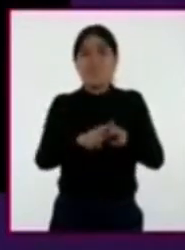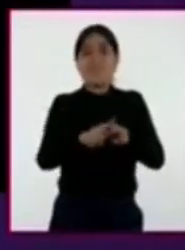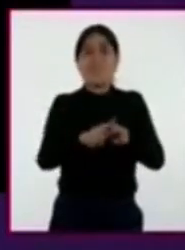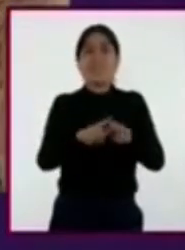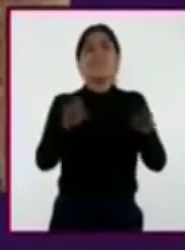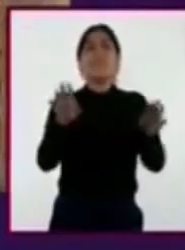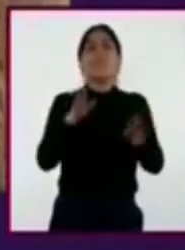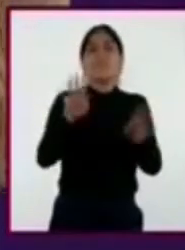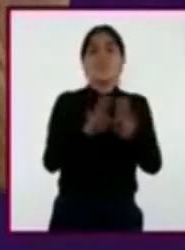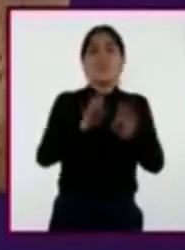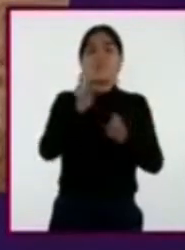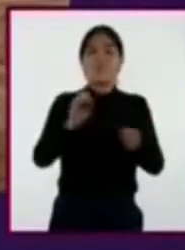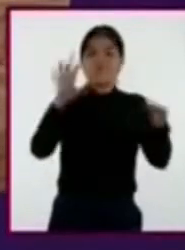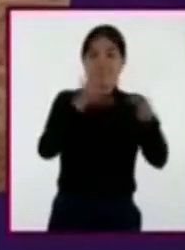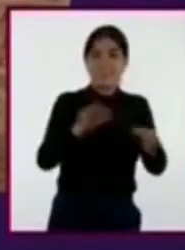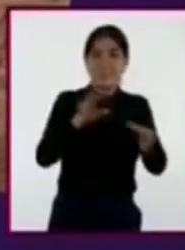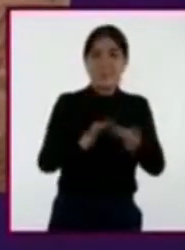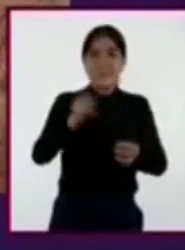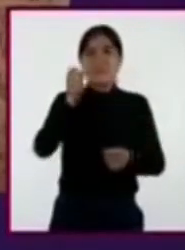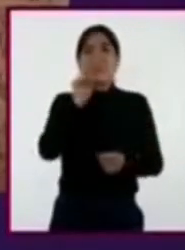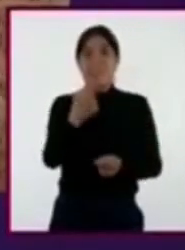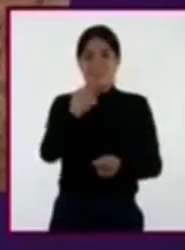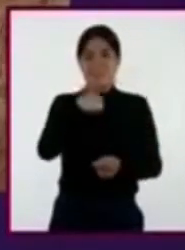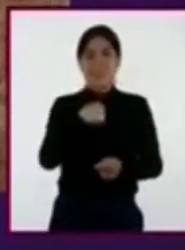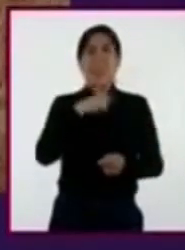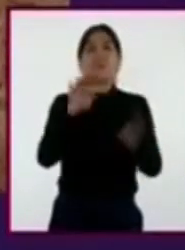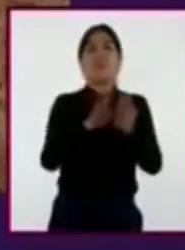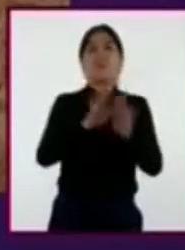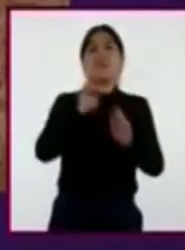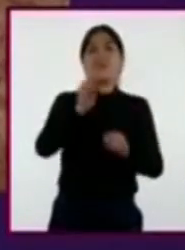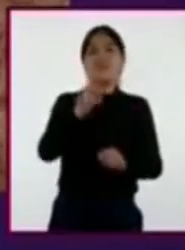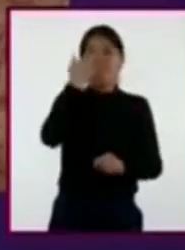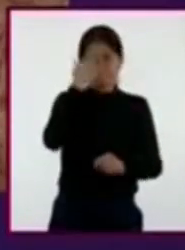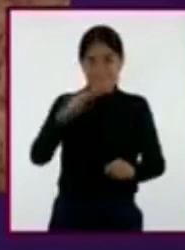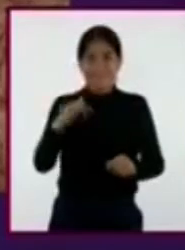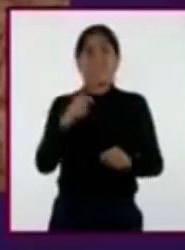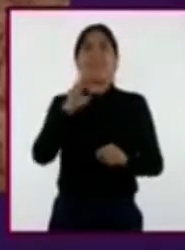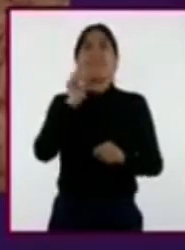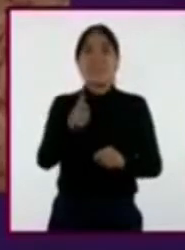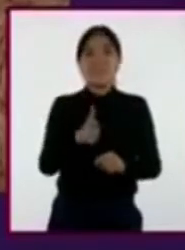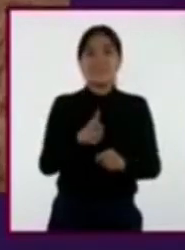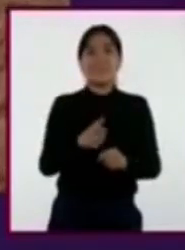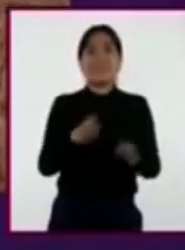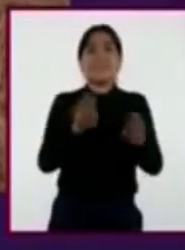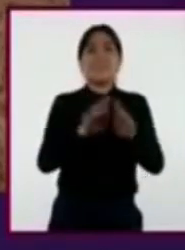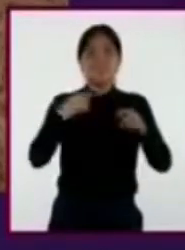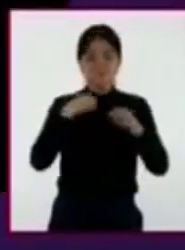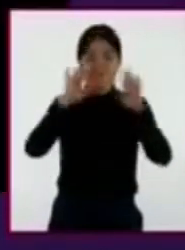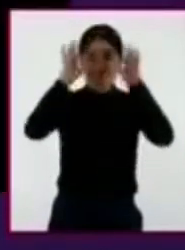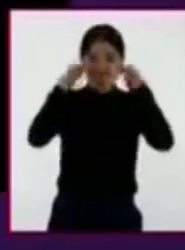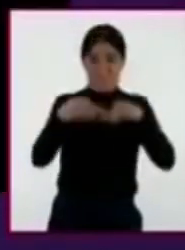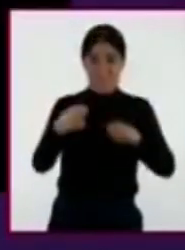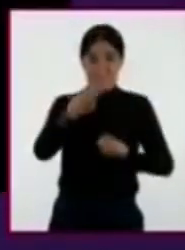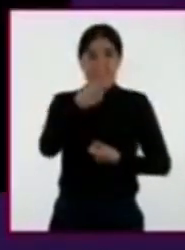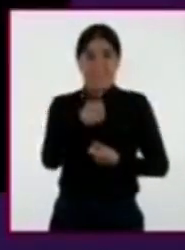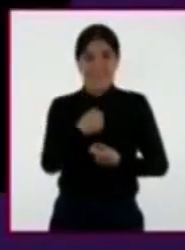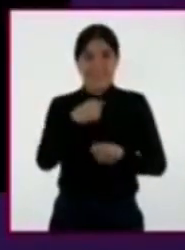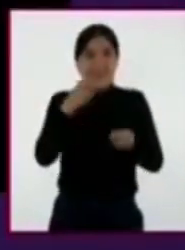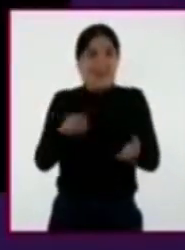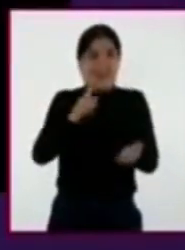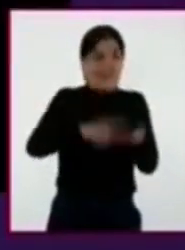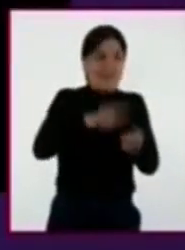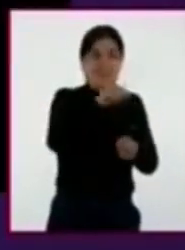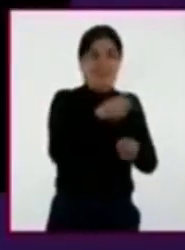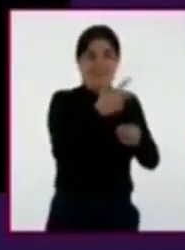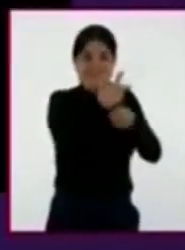empieza a describirse a sí misma a través de este reconocimiento, ¿no? Es este verse a sí misma a través de la cámara,